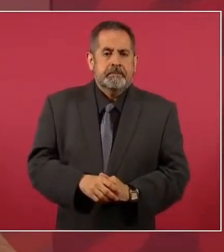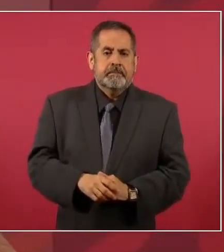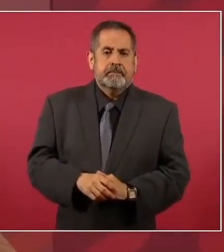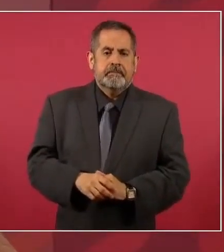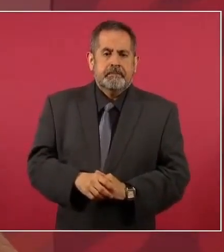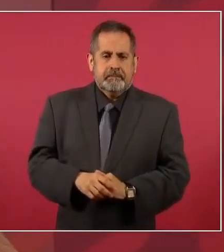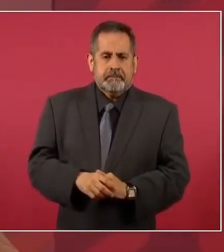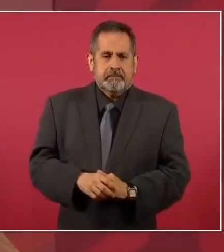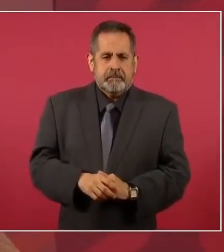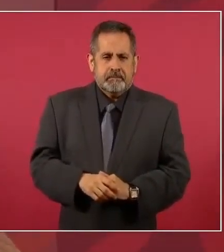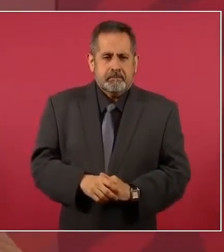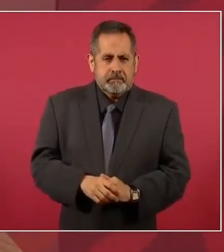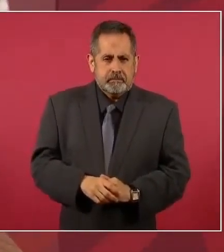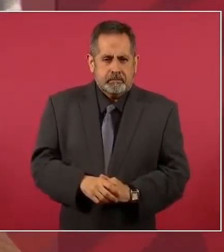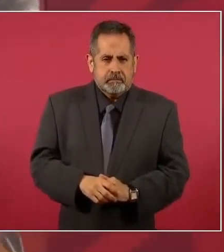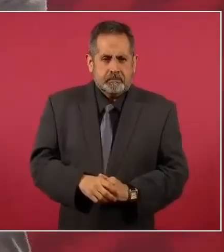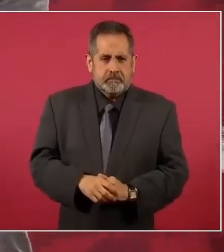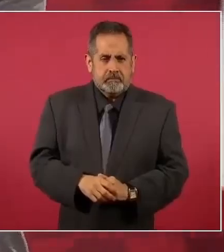Pero por